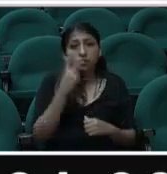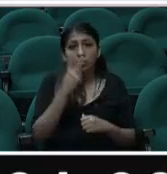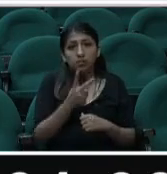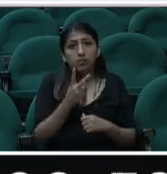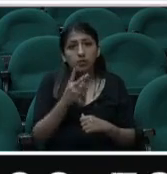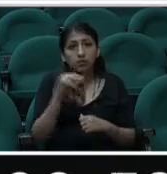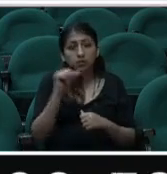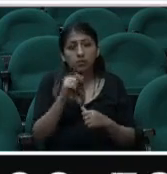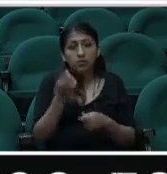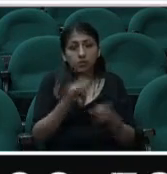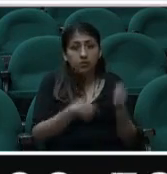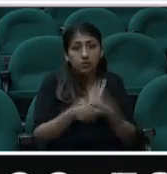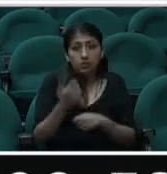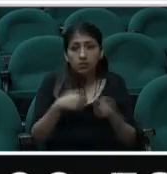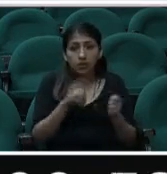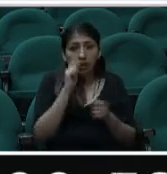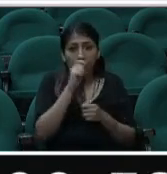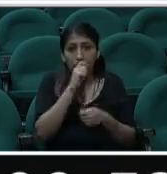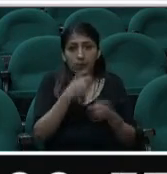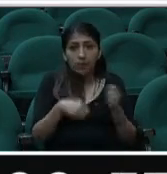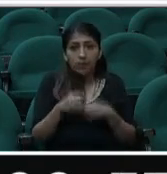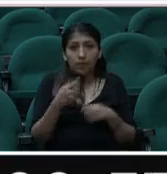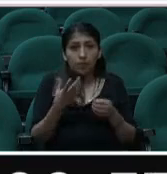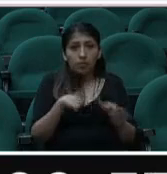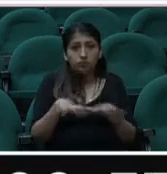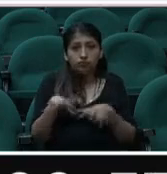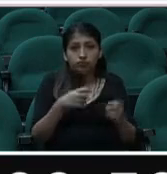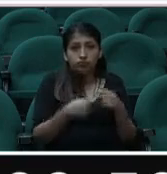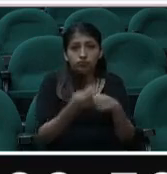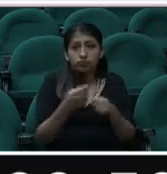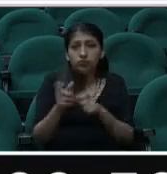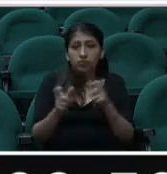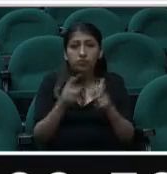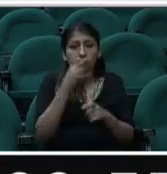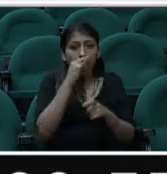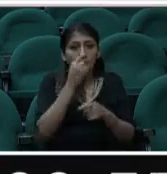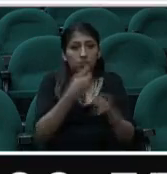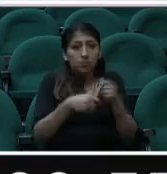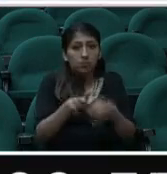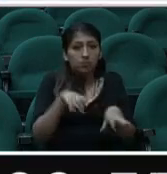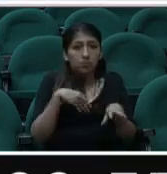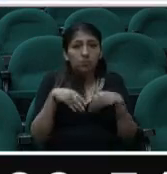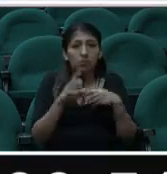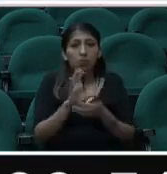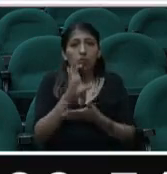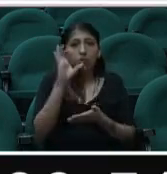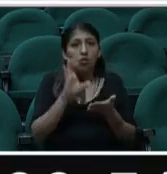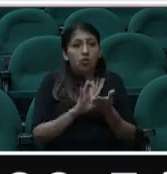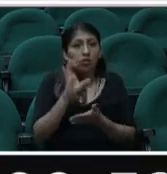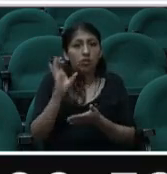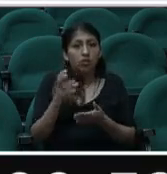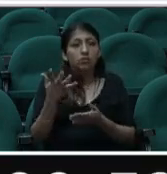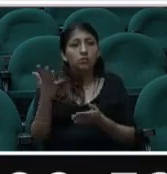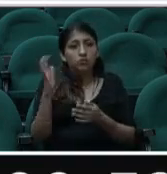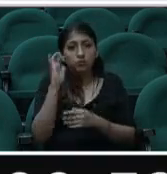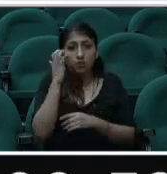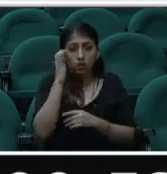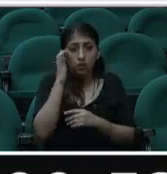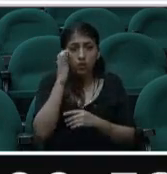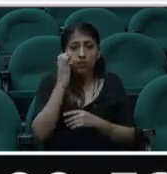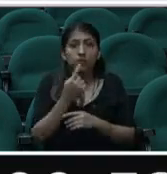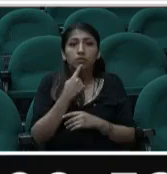tema del micro del microtráfico cómo se mueve en las aulas en las aulas de los colegios en realidad nos preocupa